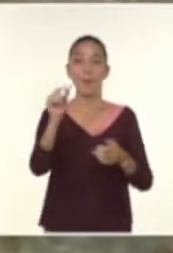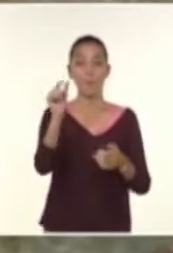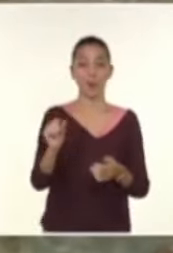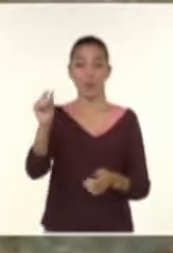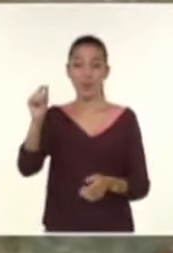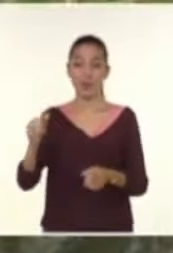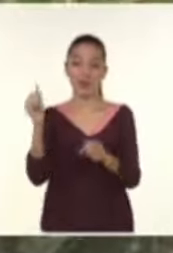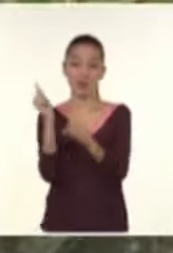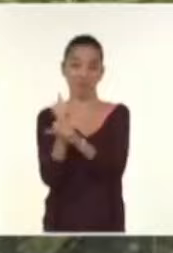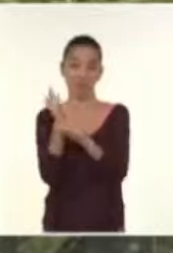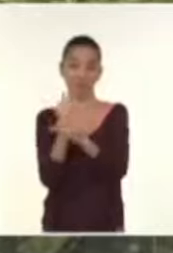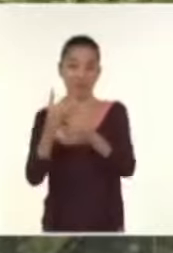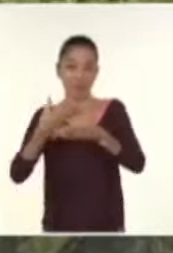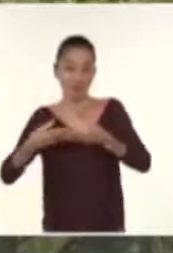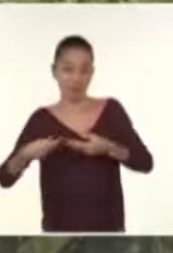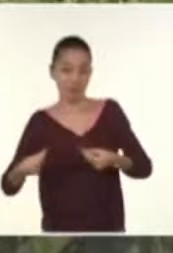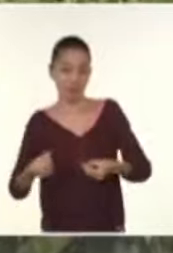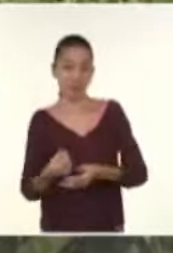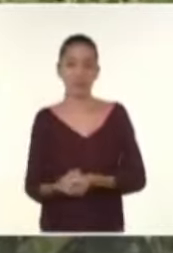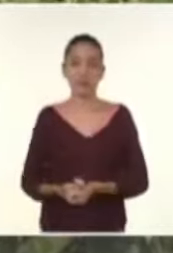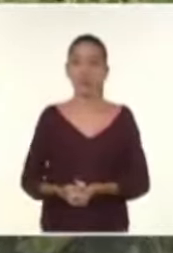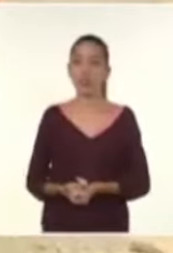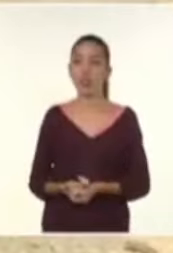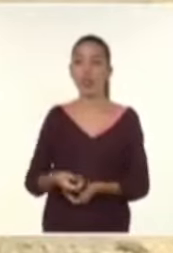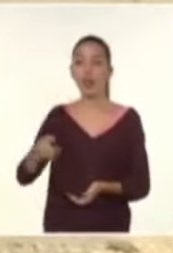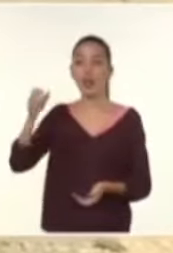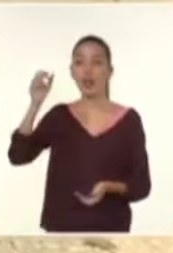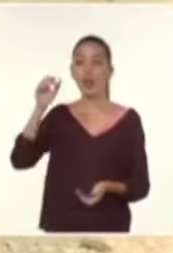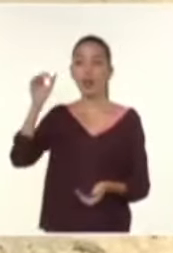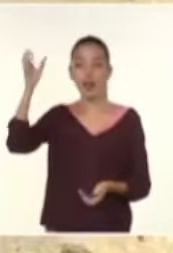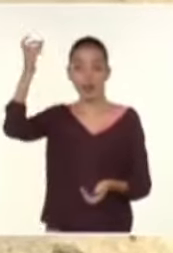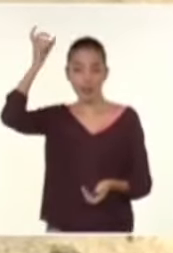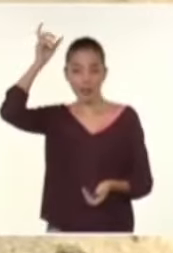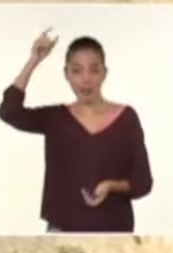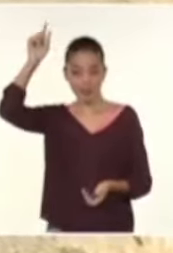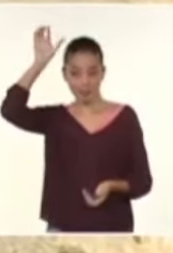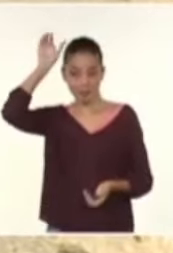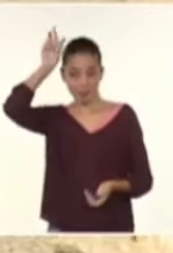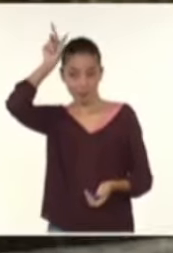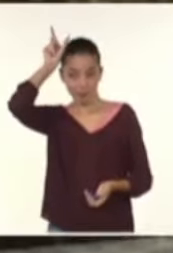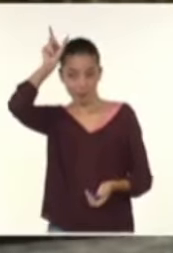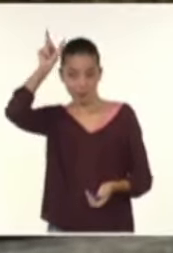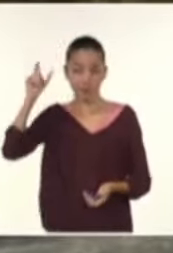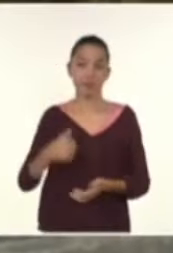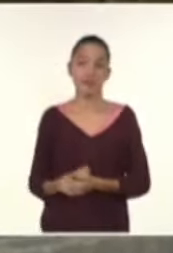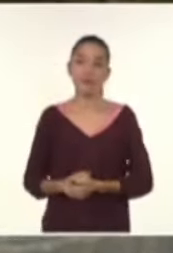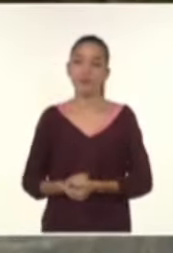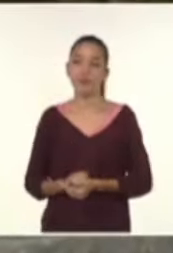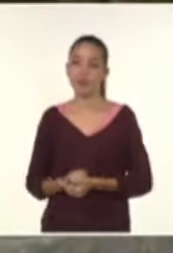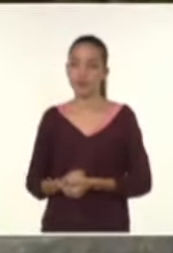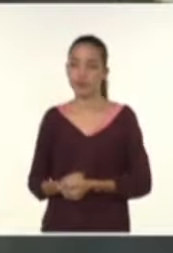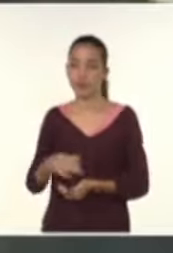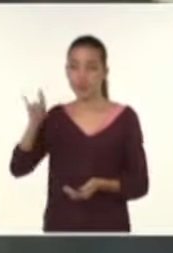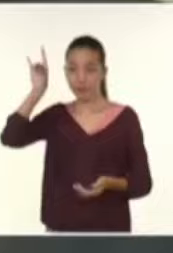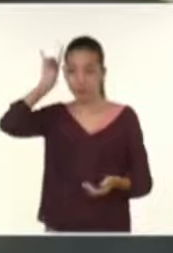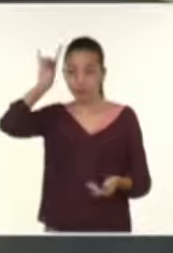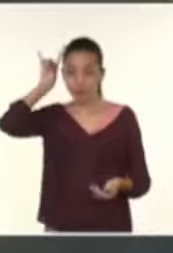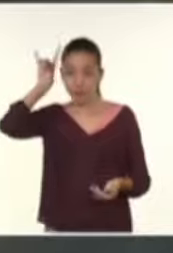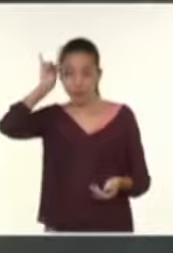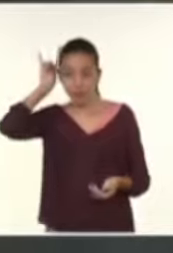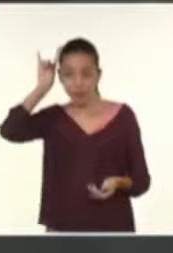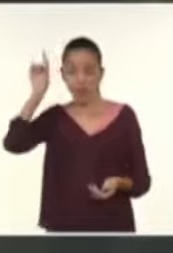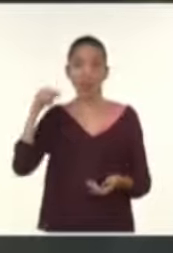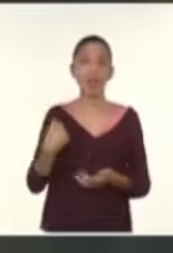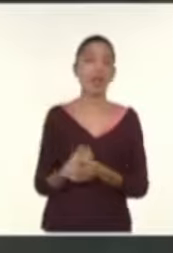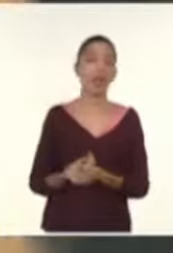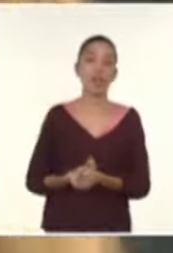litros de leche y 1.400 toneladas de carne bovina que la empresa de Yaguajay venderá al Estado. Fórmula para